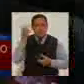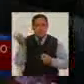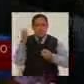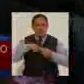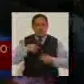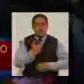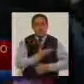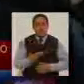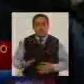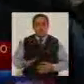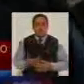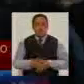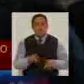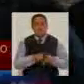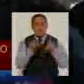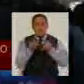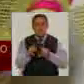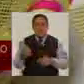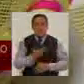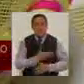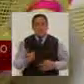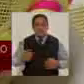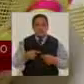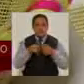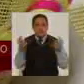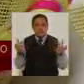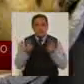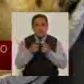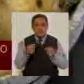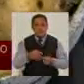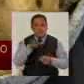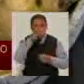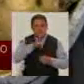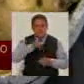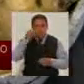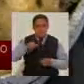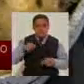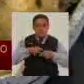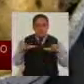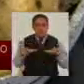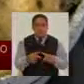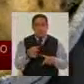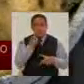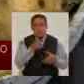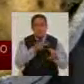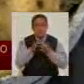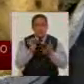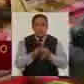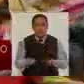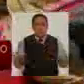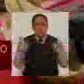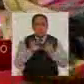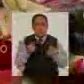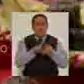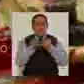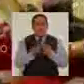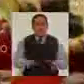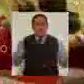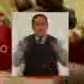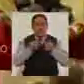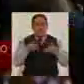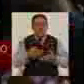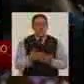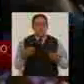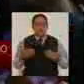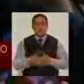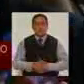del gobierno. En tanto, el presidente ejecutivo de Sierra Exportadora, Alfonso Velázquez, resaltó la importancia del valor agregado de este